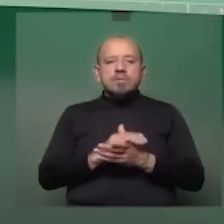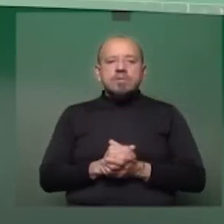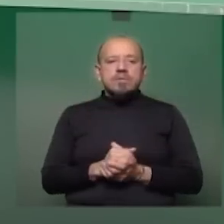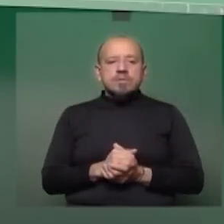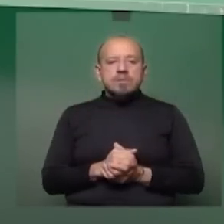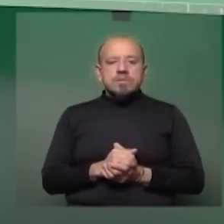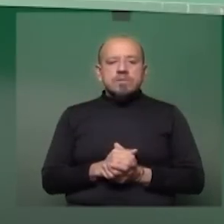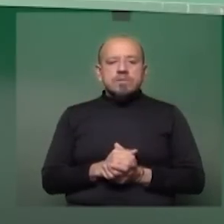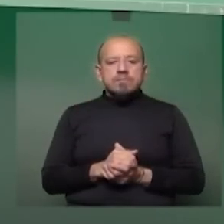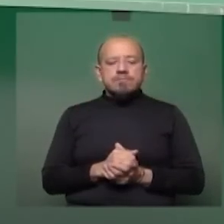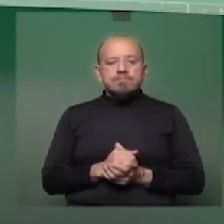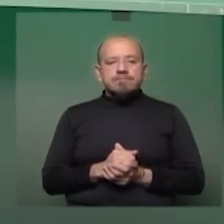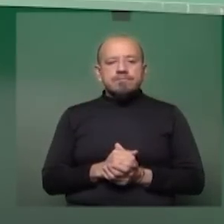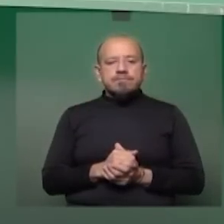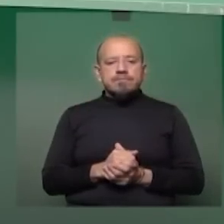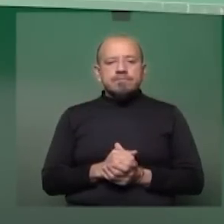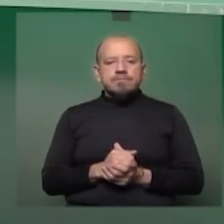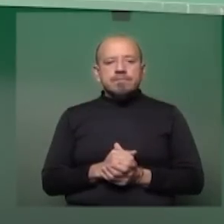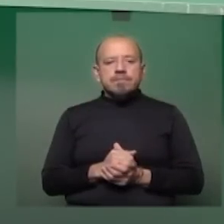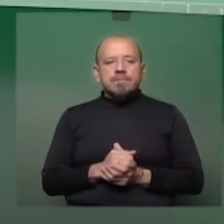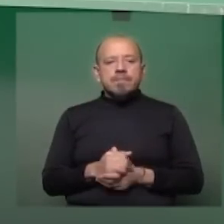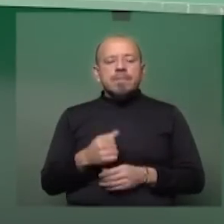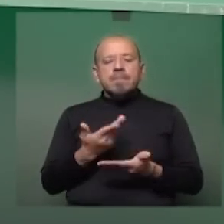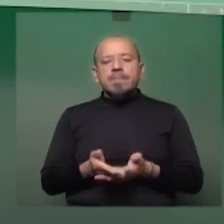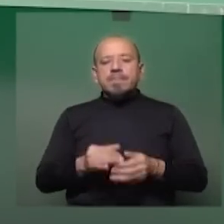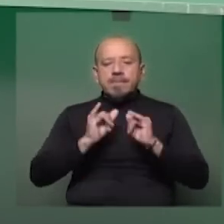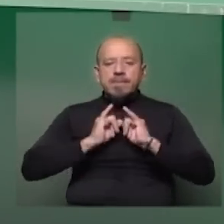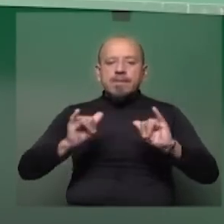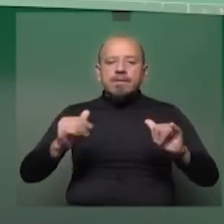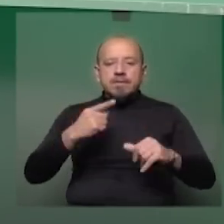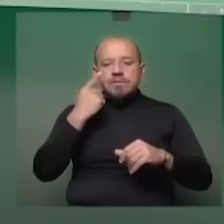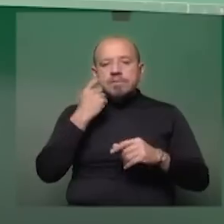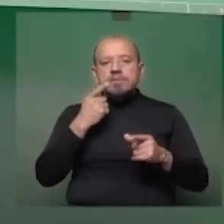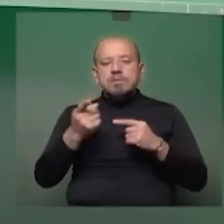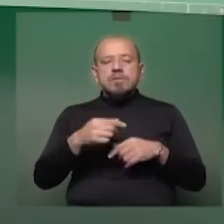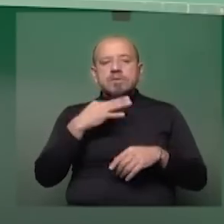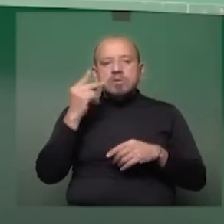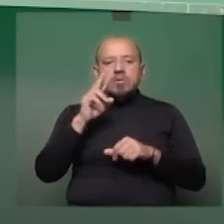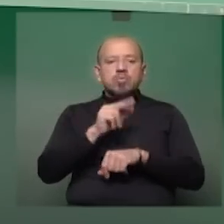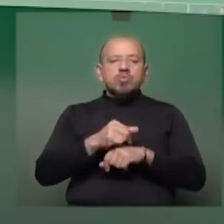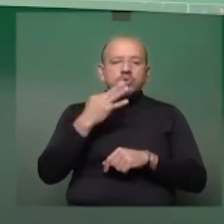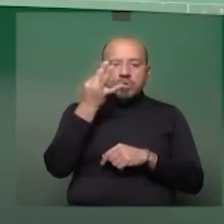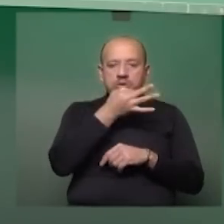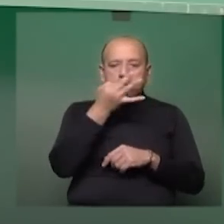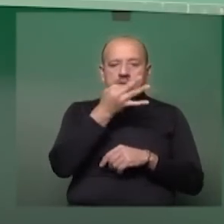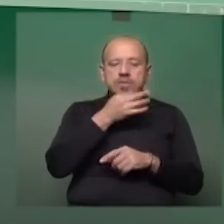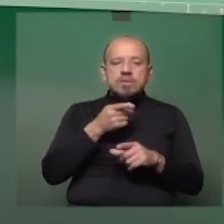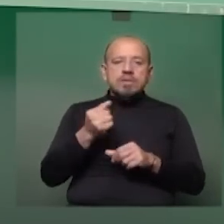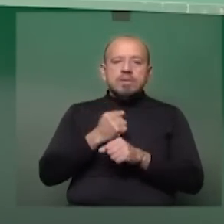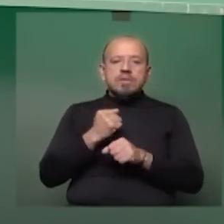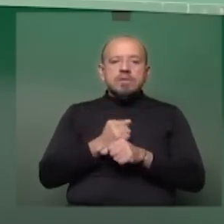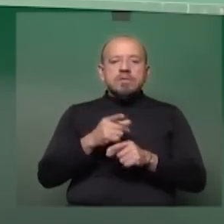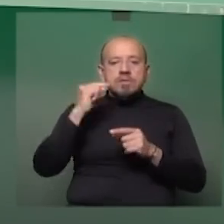y como les decíamos anteriormente se presentó la campaña de prevención del uso de drogas en el ámbito laboral se trata de una